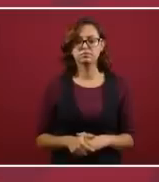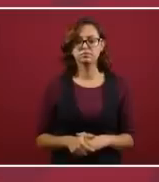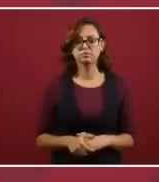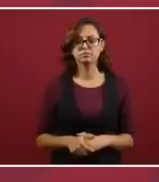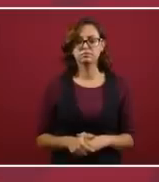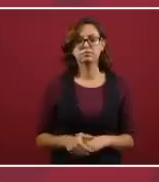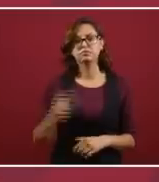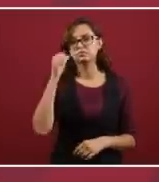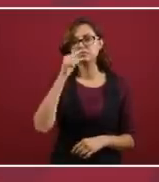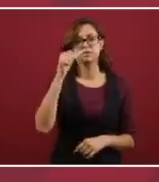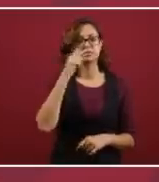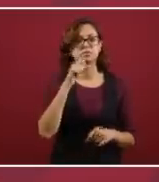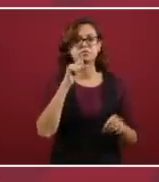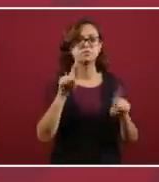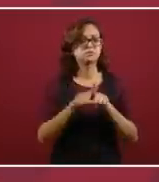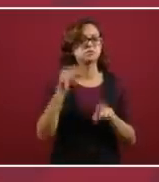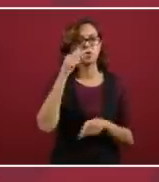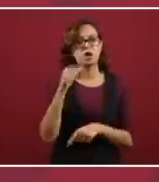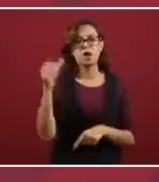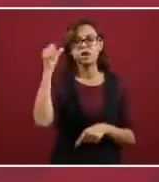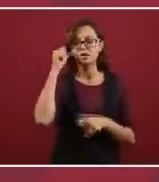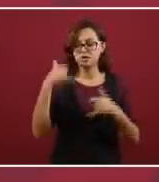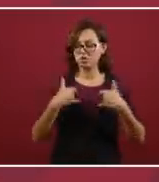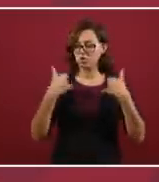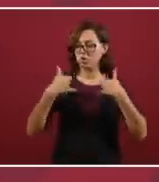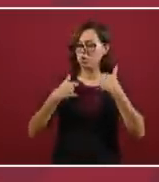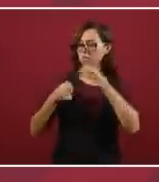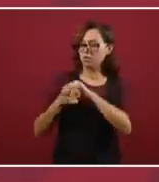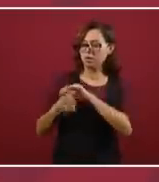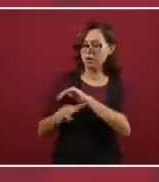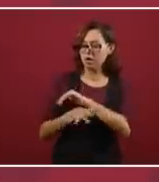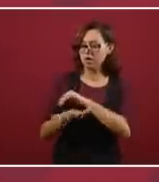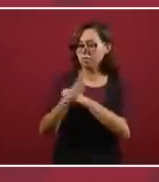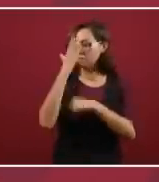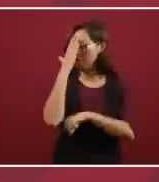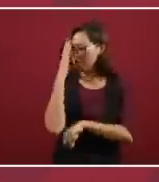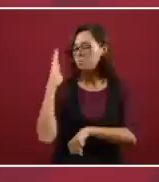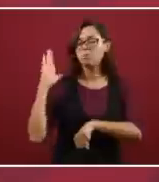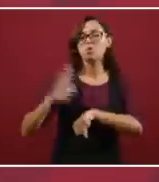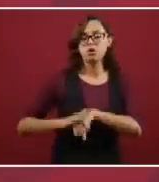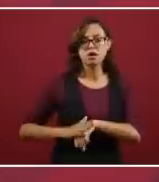como lo hicimos ayer con los jóvenes, con el compromiso de que nunca más